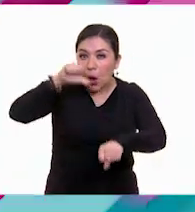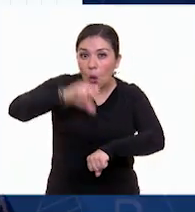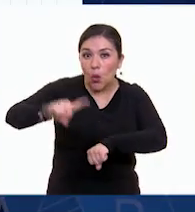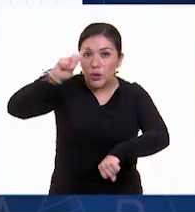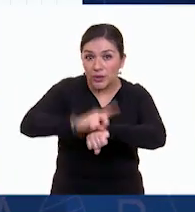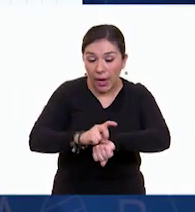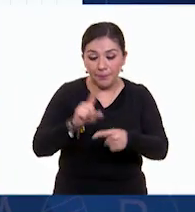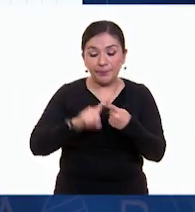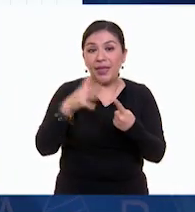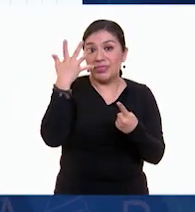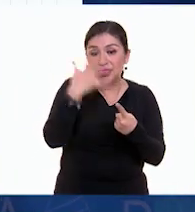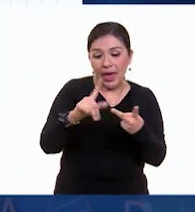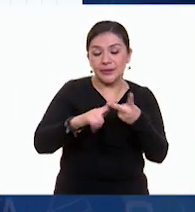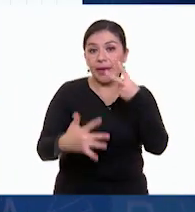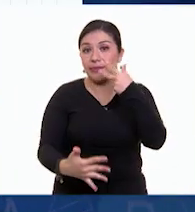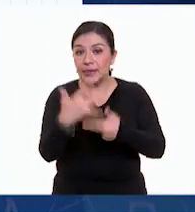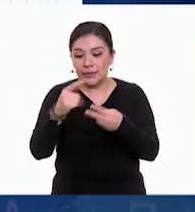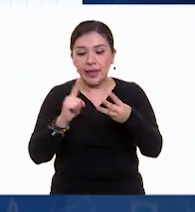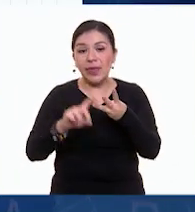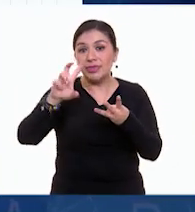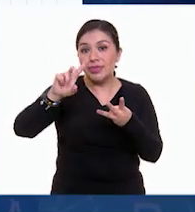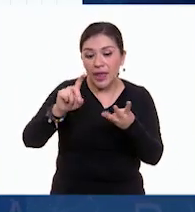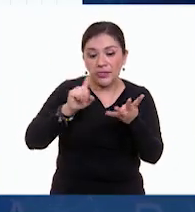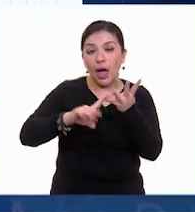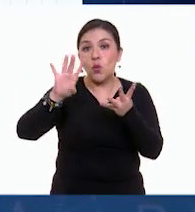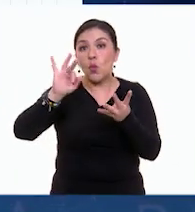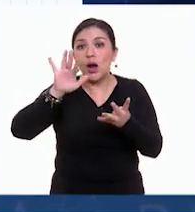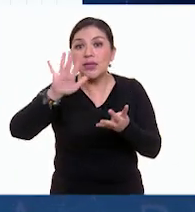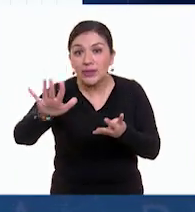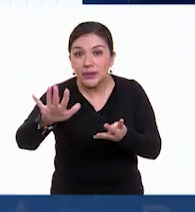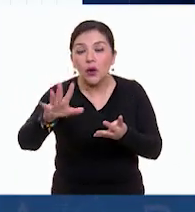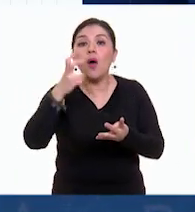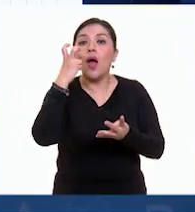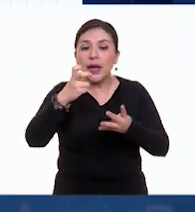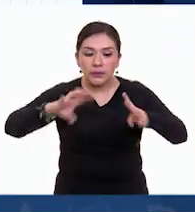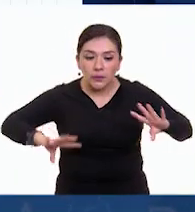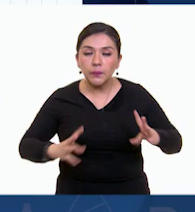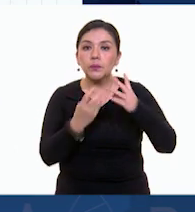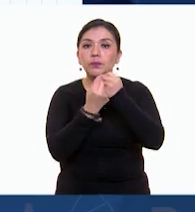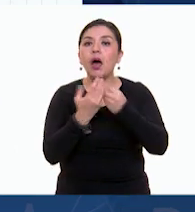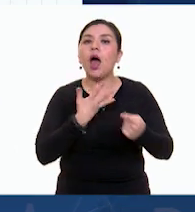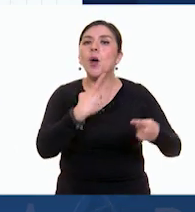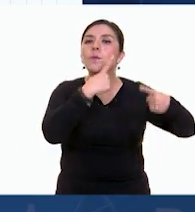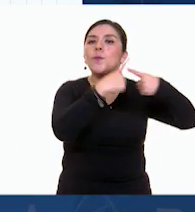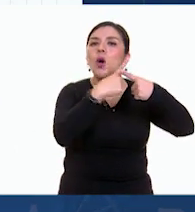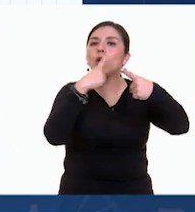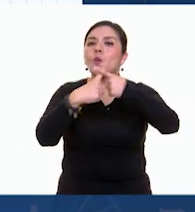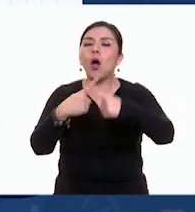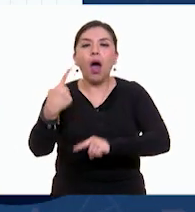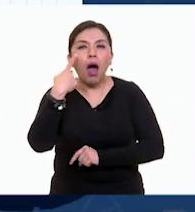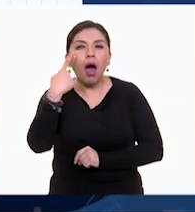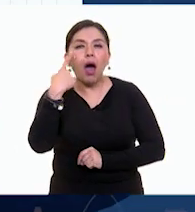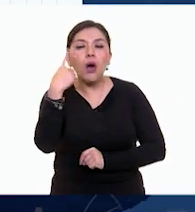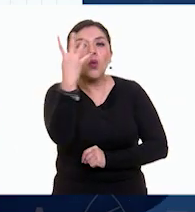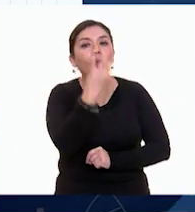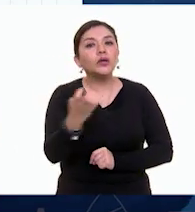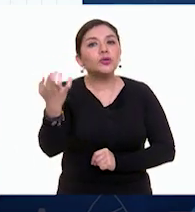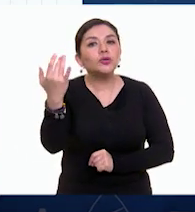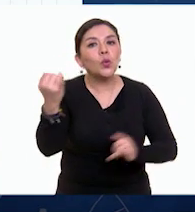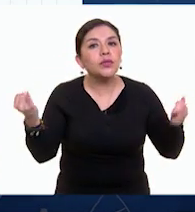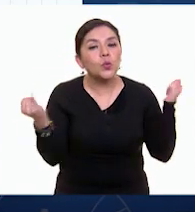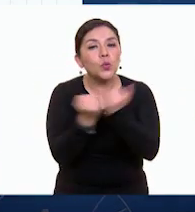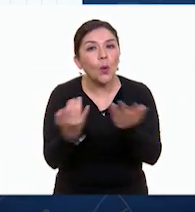10, 15, 30 y 45 tienen como múltiplo común el